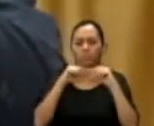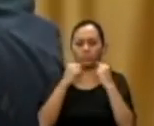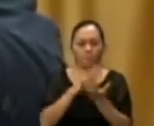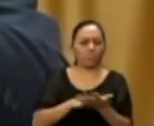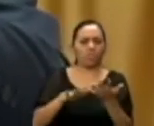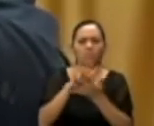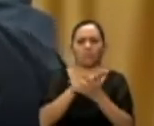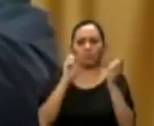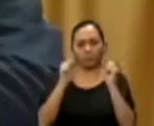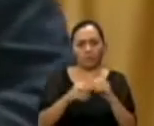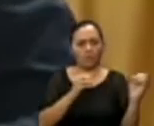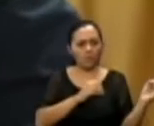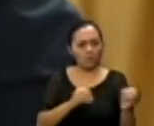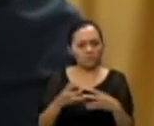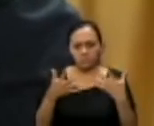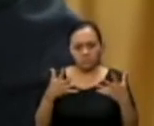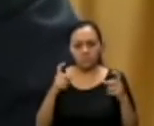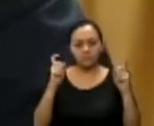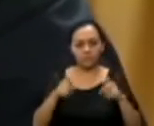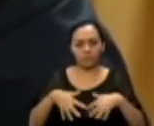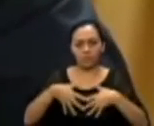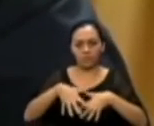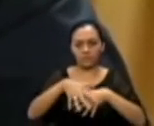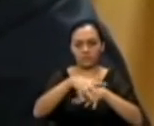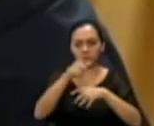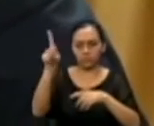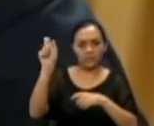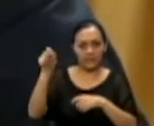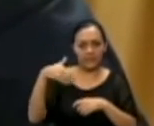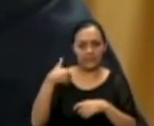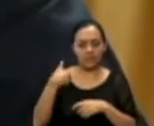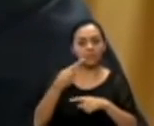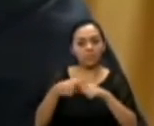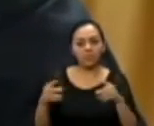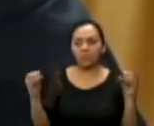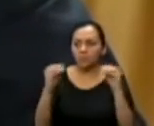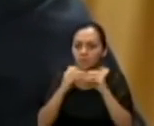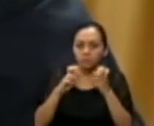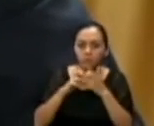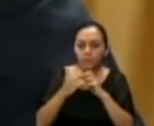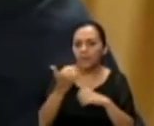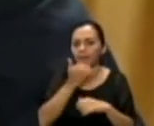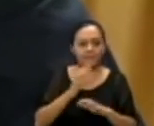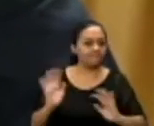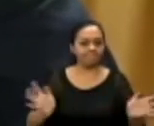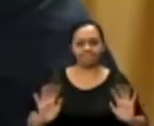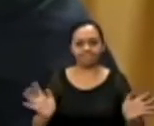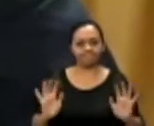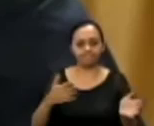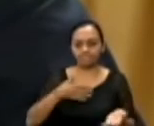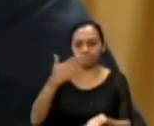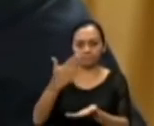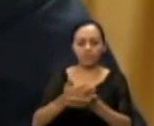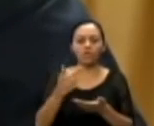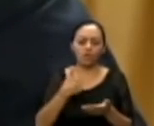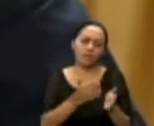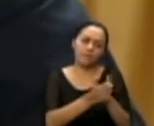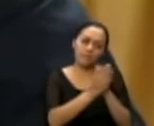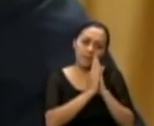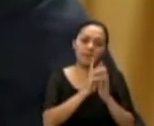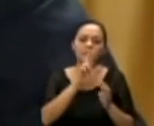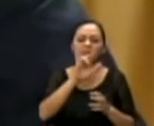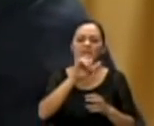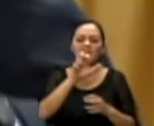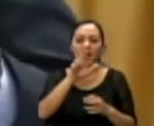con esa capacidad organizativa y de movilización entonces no vamos a caer en ese error le hemos pedido al compañero